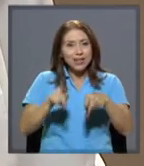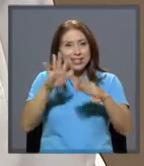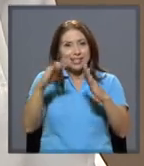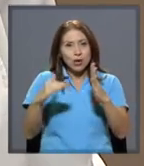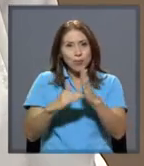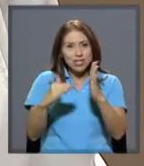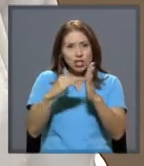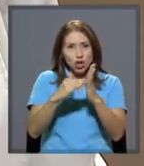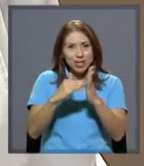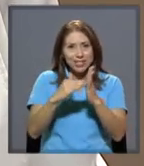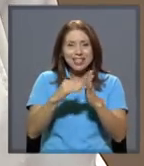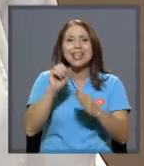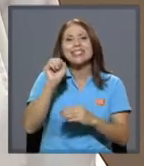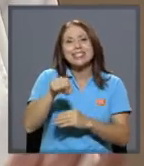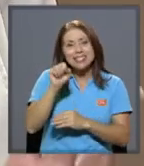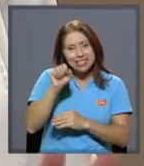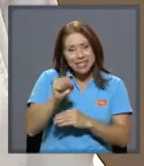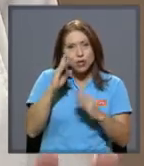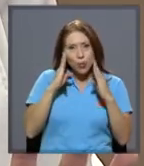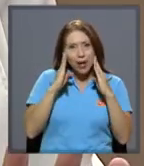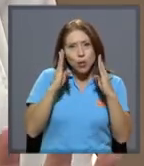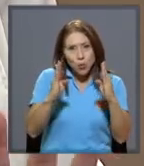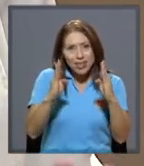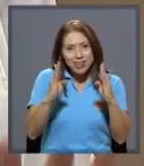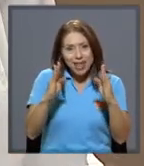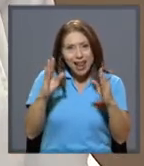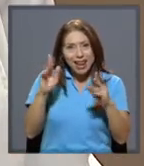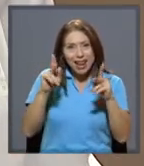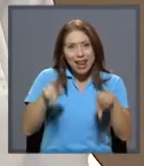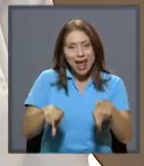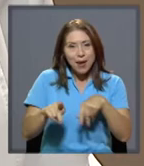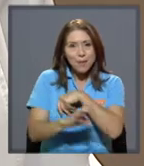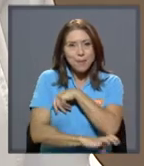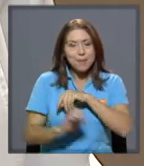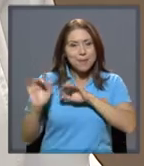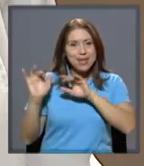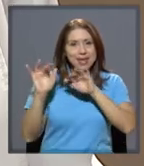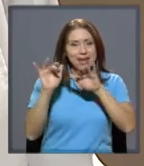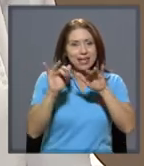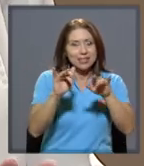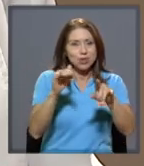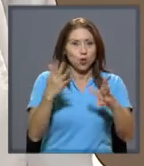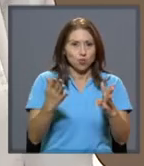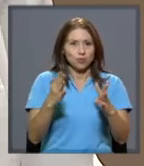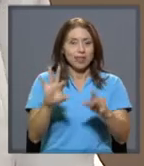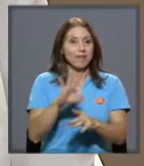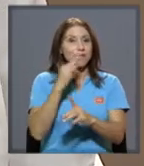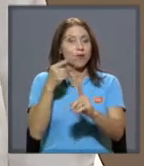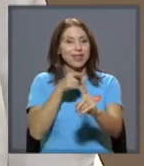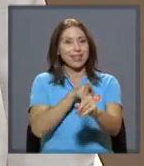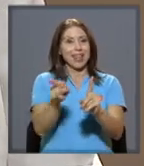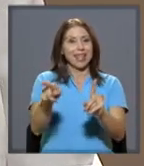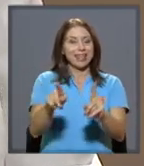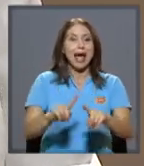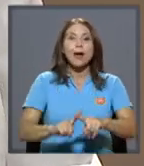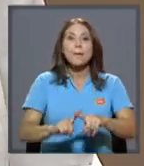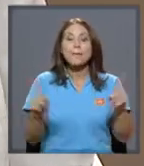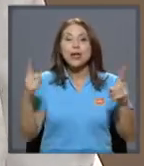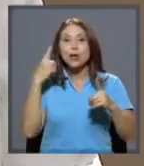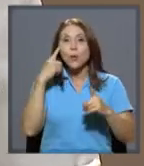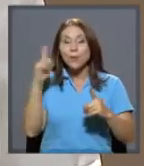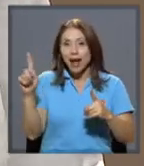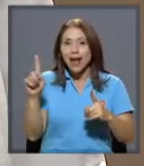de una forma indirecta la migración, porque ya está tomada en cuenta en esa base poblacional. Pero para llevarle